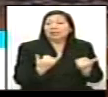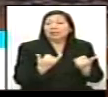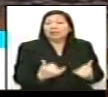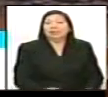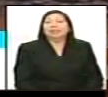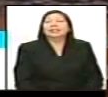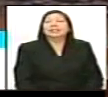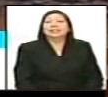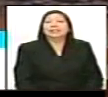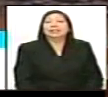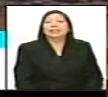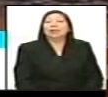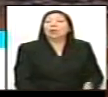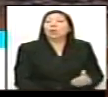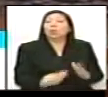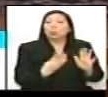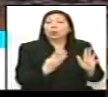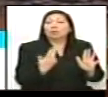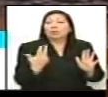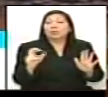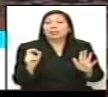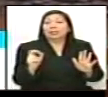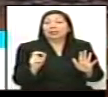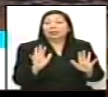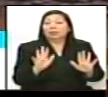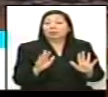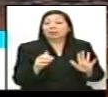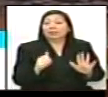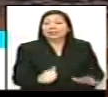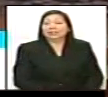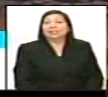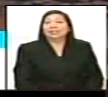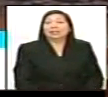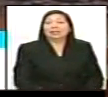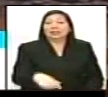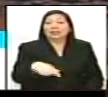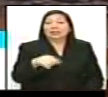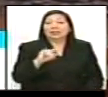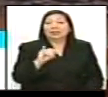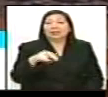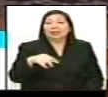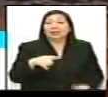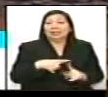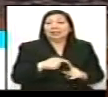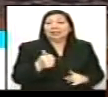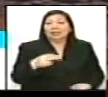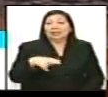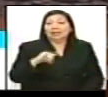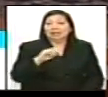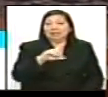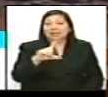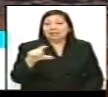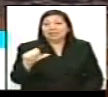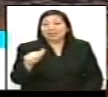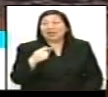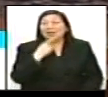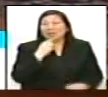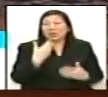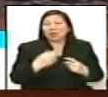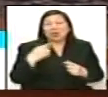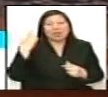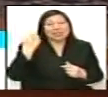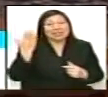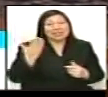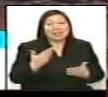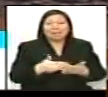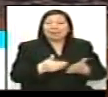periodo parlamentario, que es el 980-2016 del congresista Alberto Quintanilla. Ese proyecto de ley va mucho en el